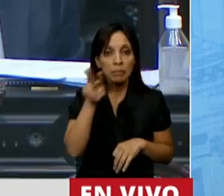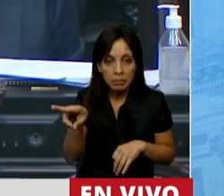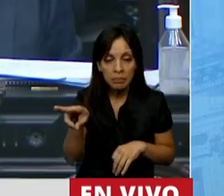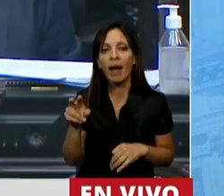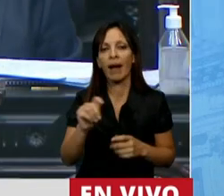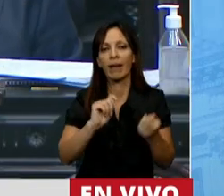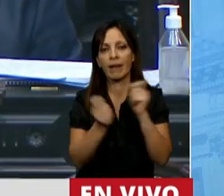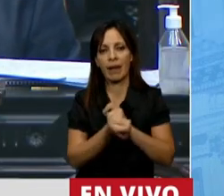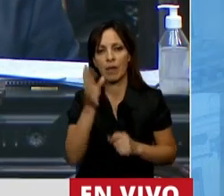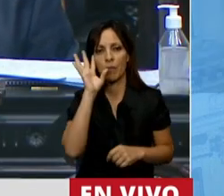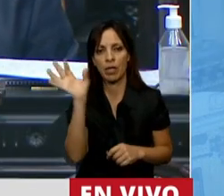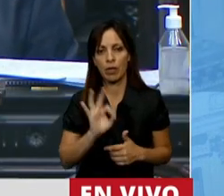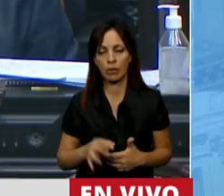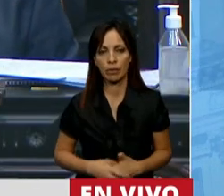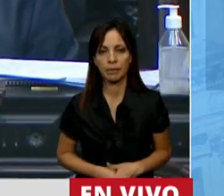muchas de las cosas que han dicho.